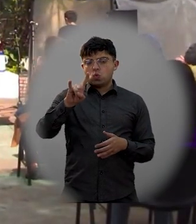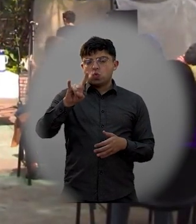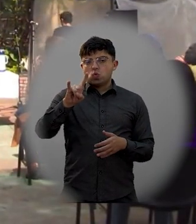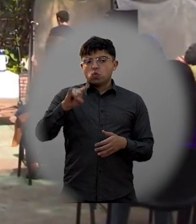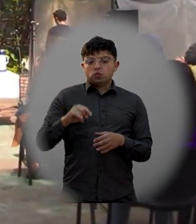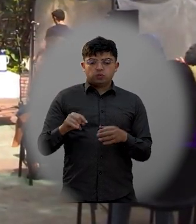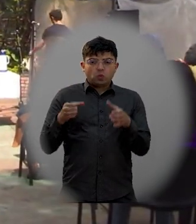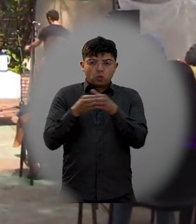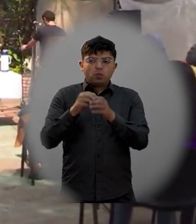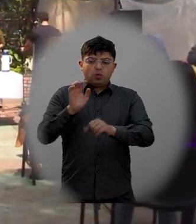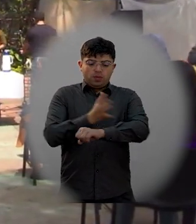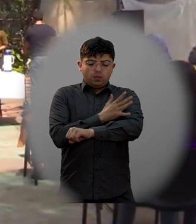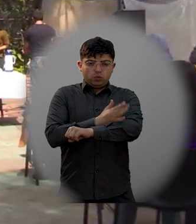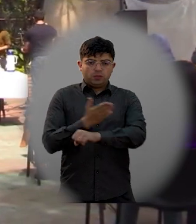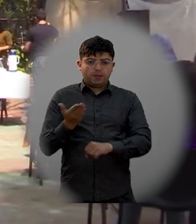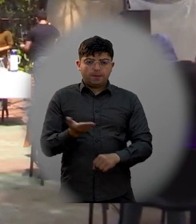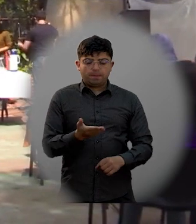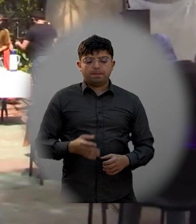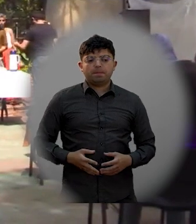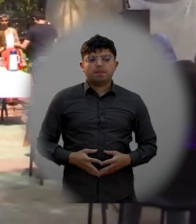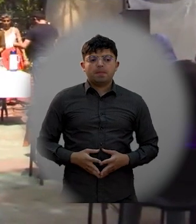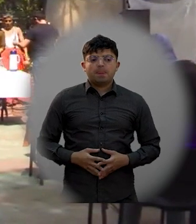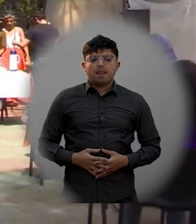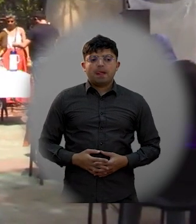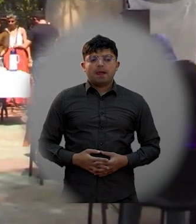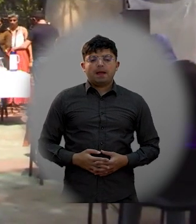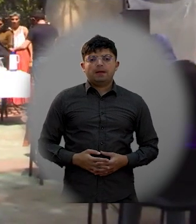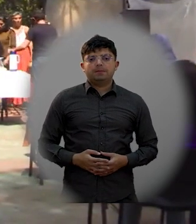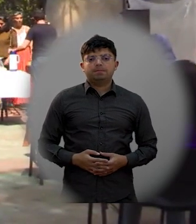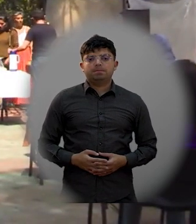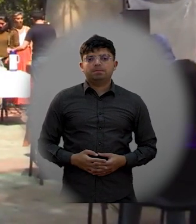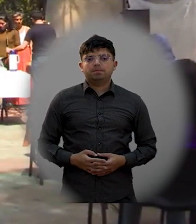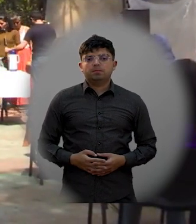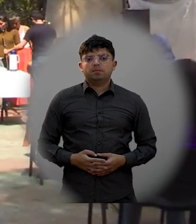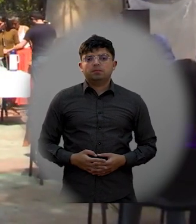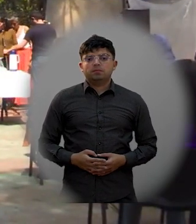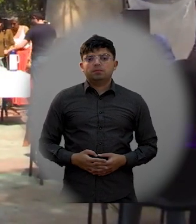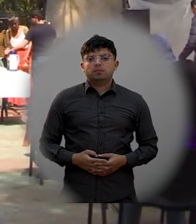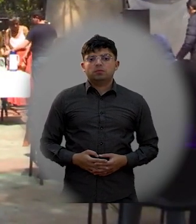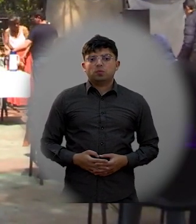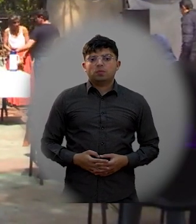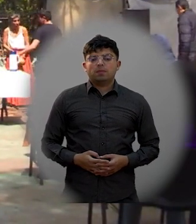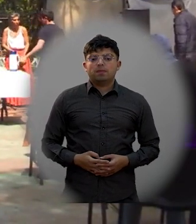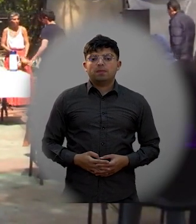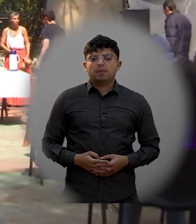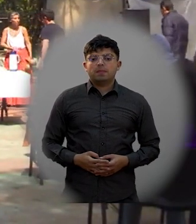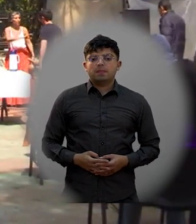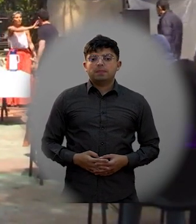Gracias.